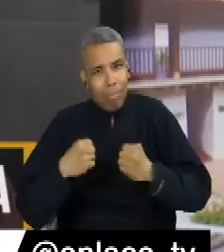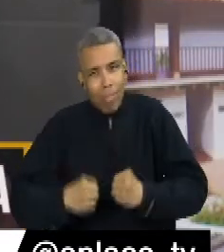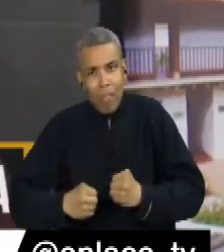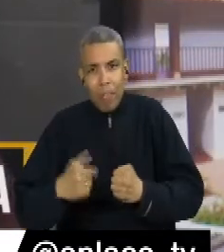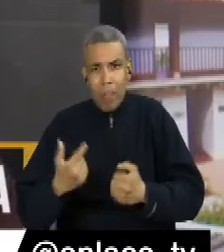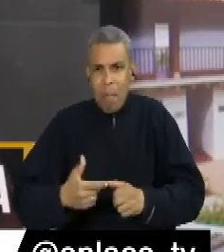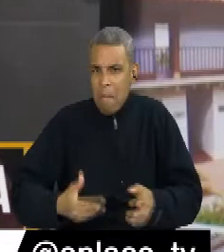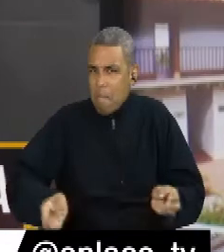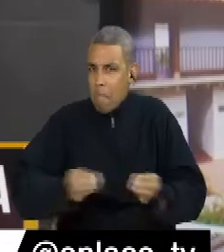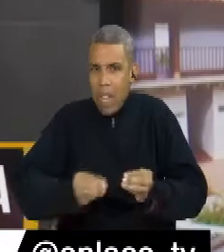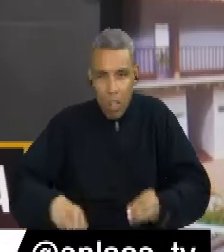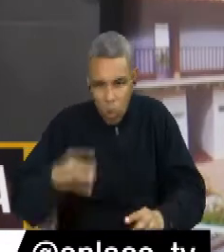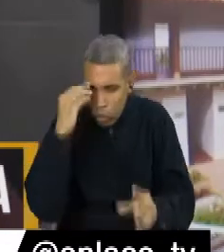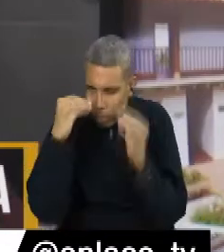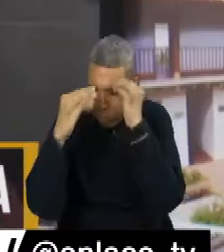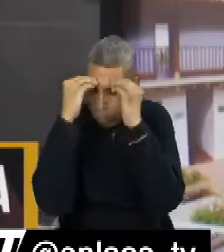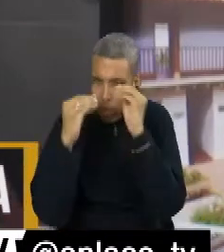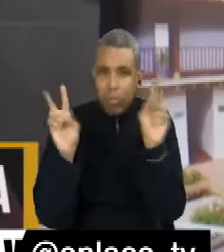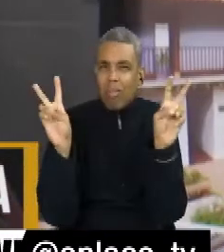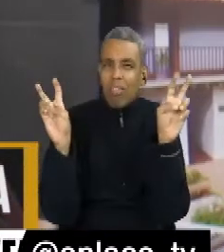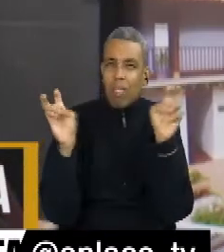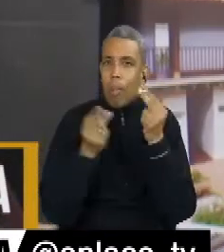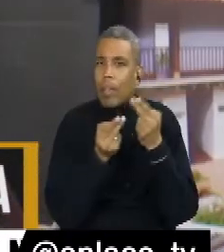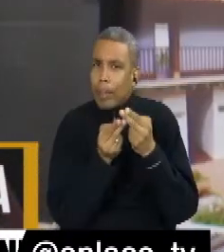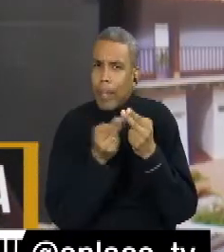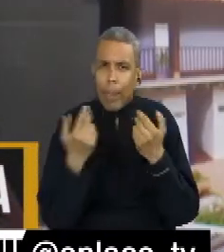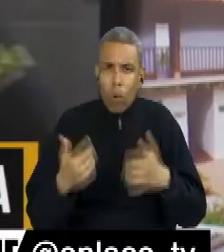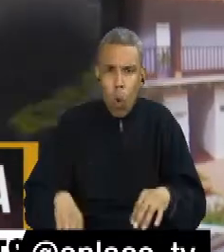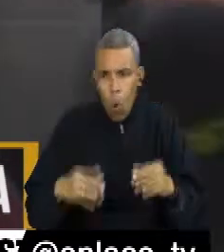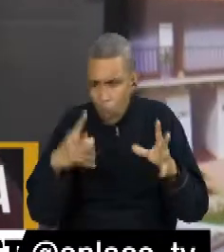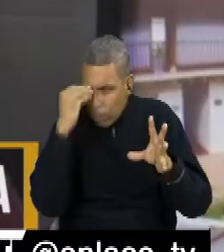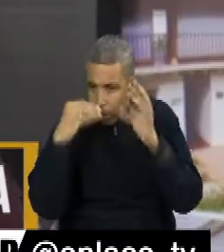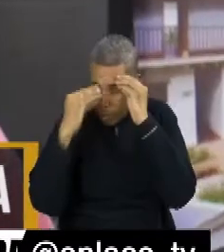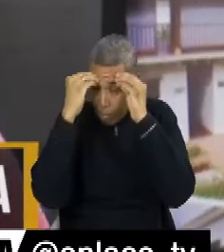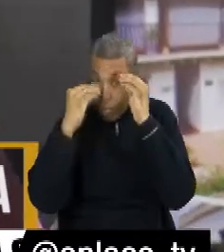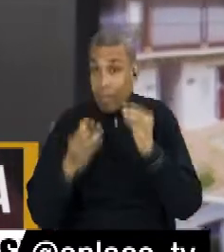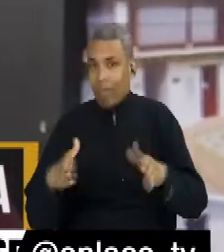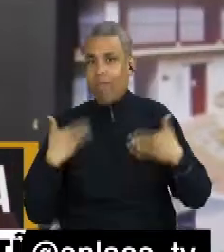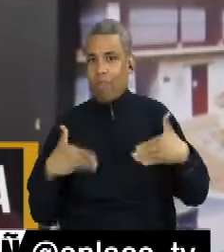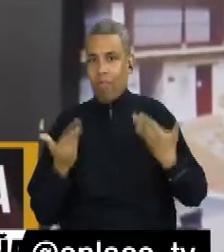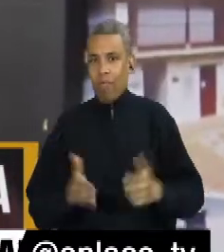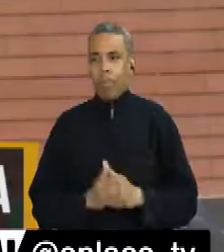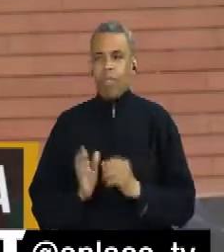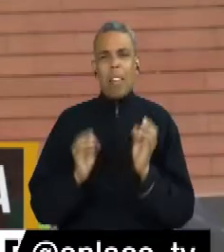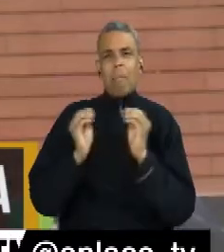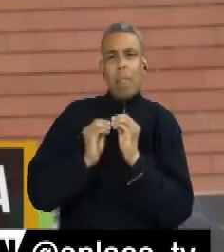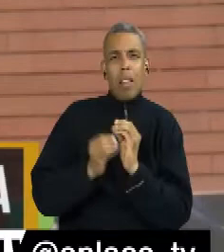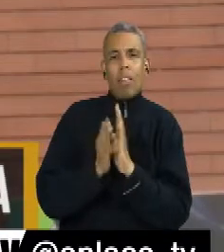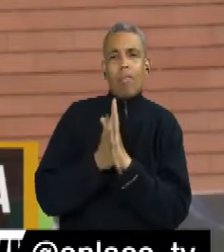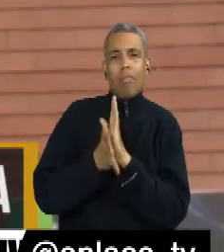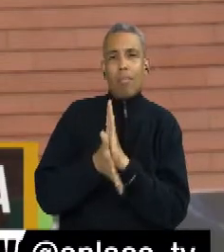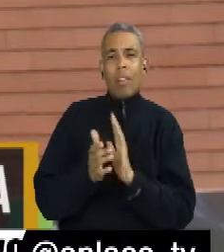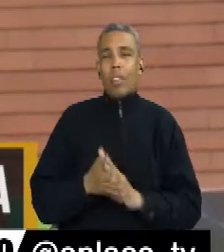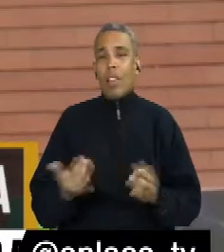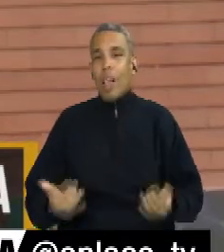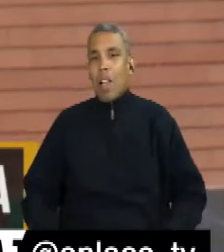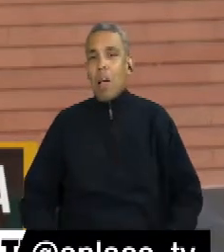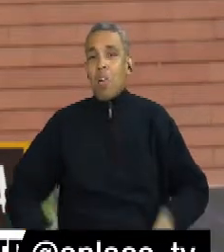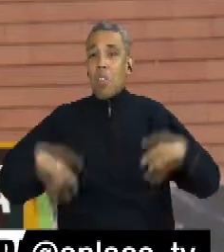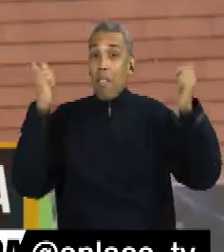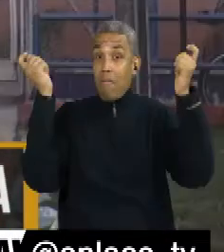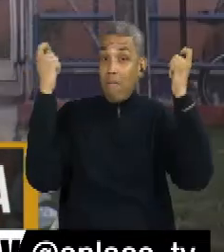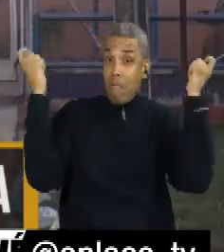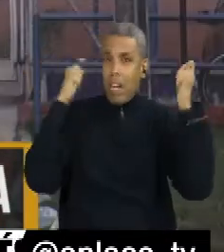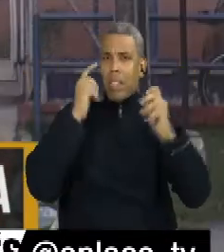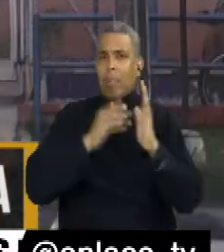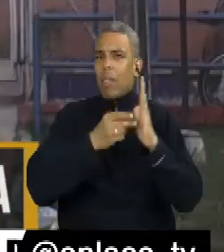el SENA, la entidad tan querida por los colombianos. Muy contento. El subdirector Rodríguez habló además de la última convocatoria que se realizó para los programas